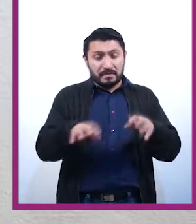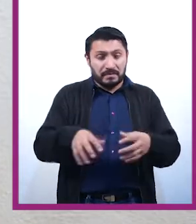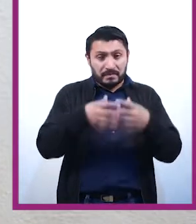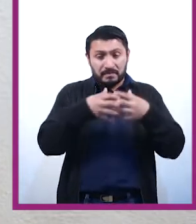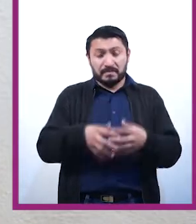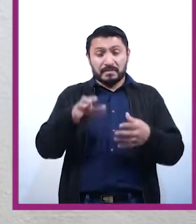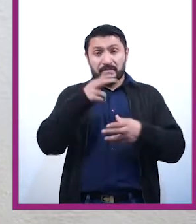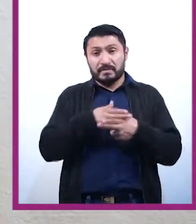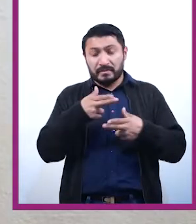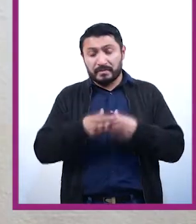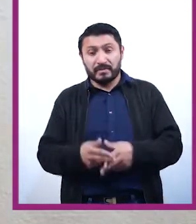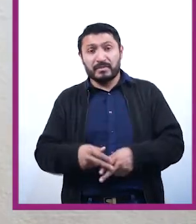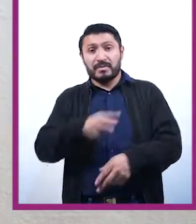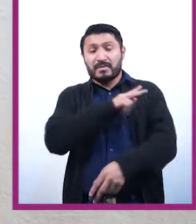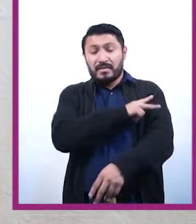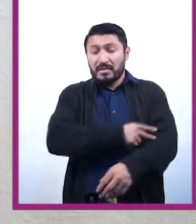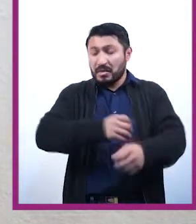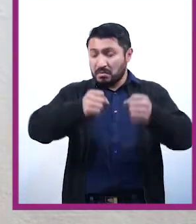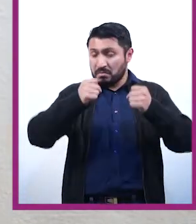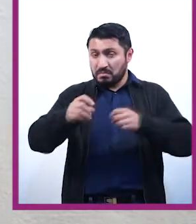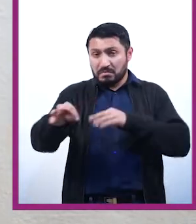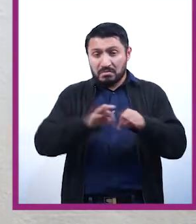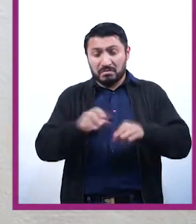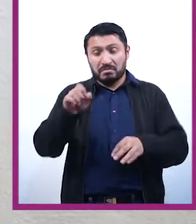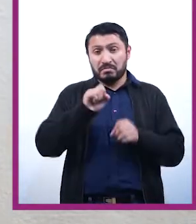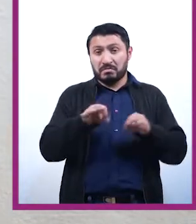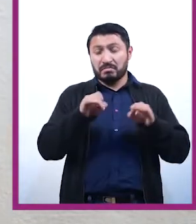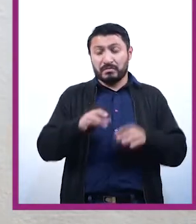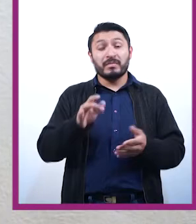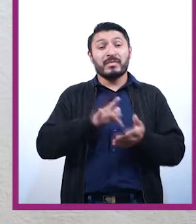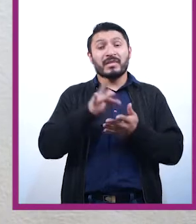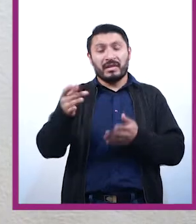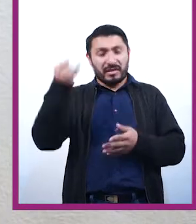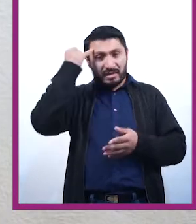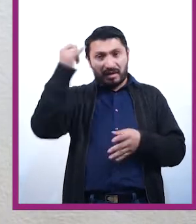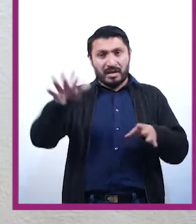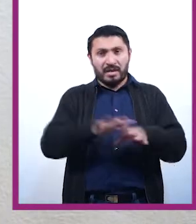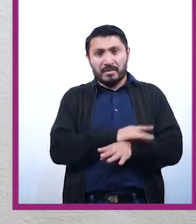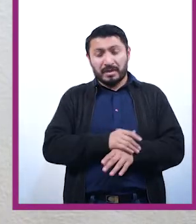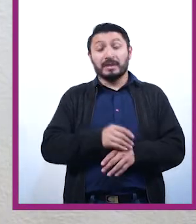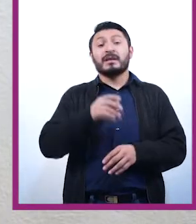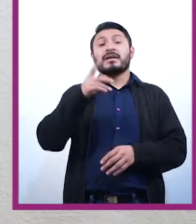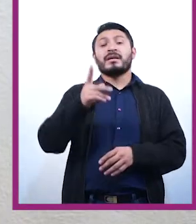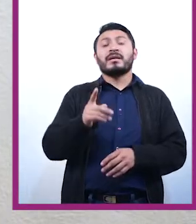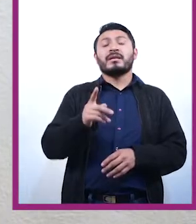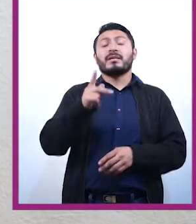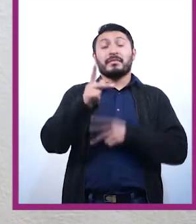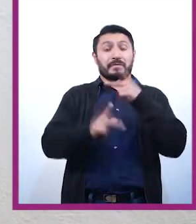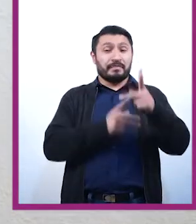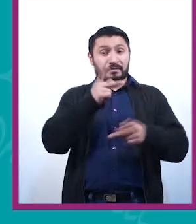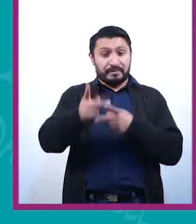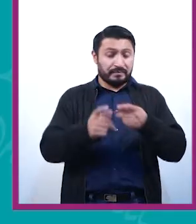los poderosos empresarios. Y esto era posible gracias a una idea que cambió todo: los créditos.